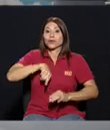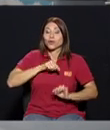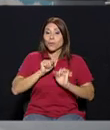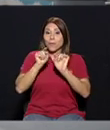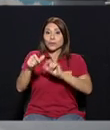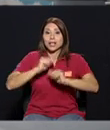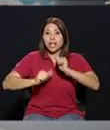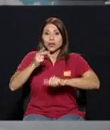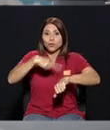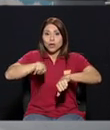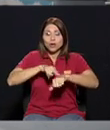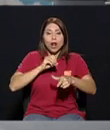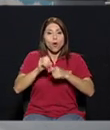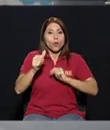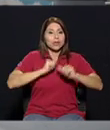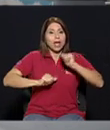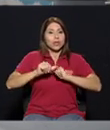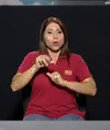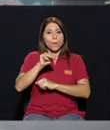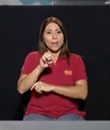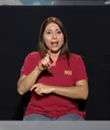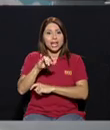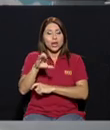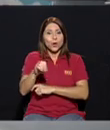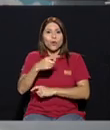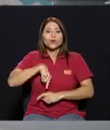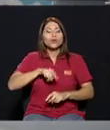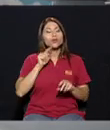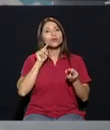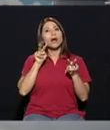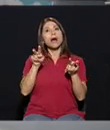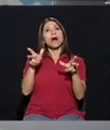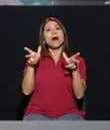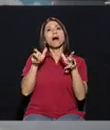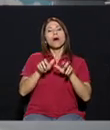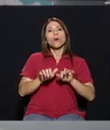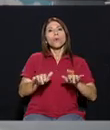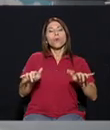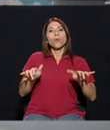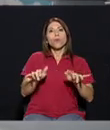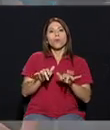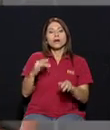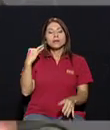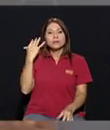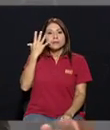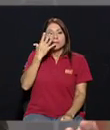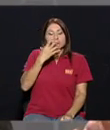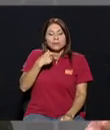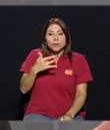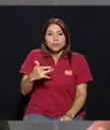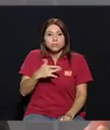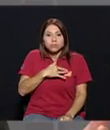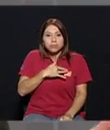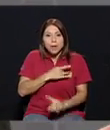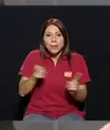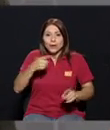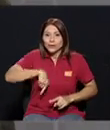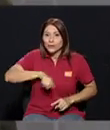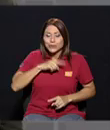a la universidad a oír un concierto, pero no nos damos cuenta de que formar esos